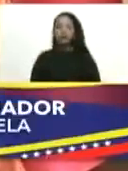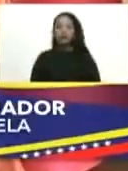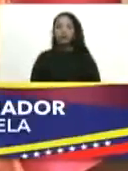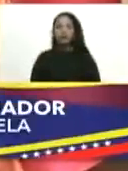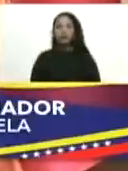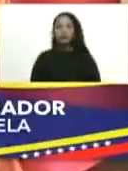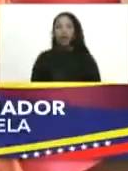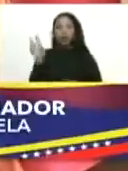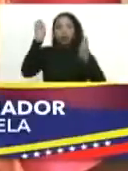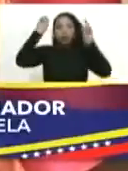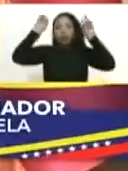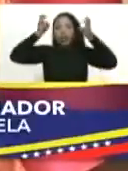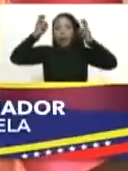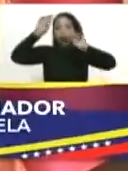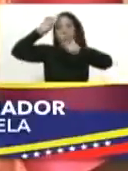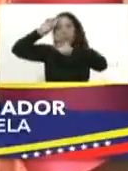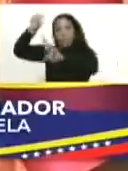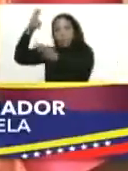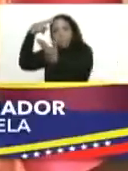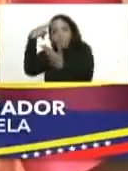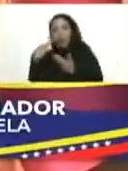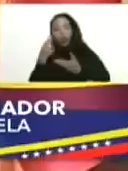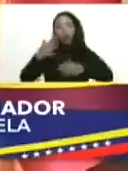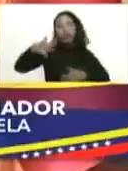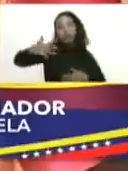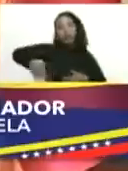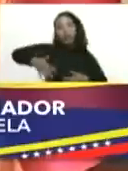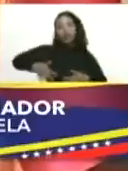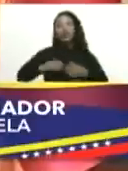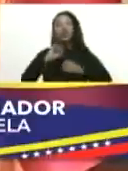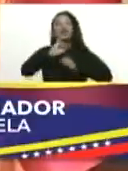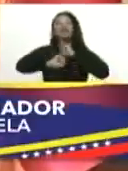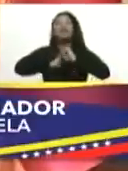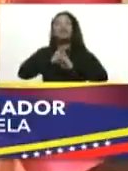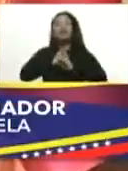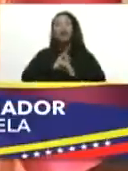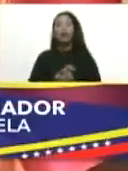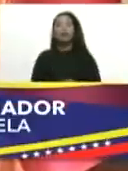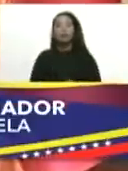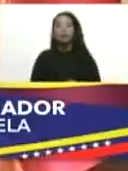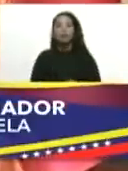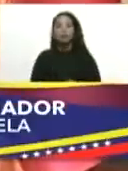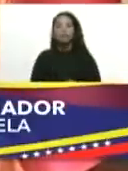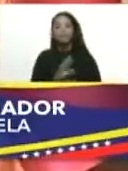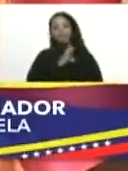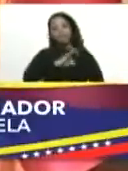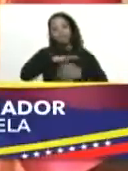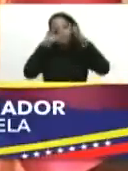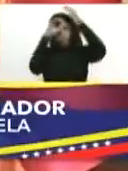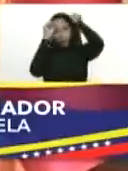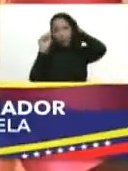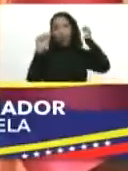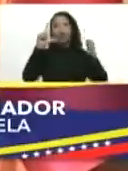la doctrina del respeto al derecho internacional. Señor embajador Lee